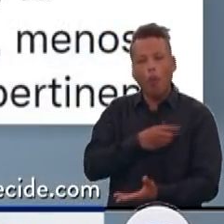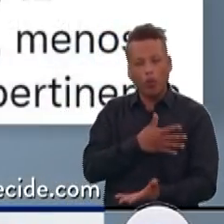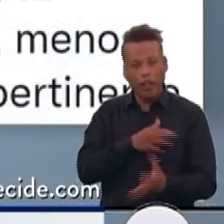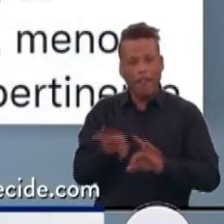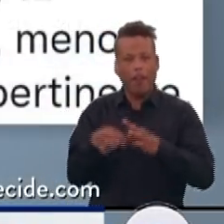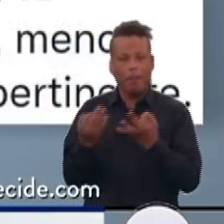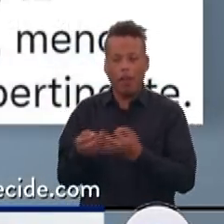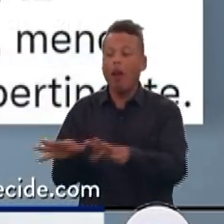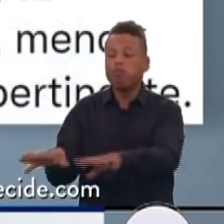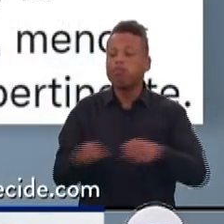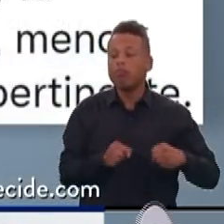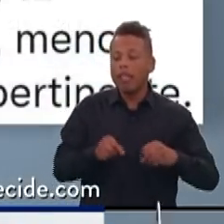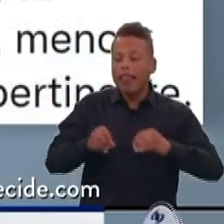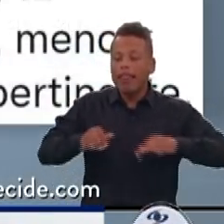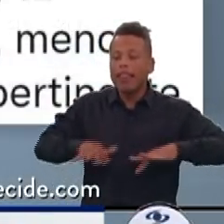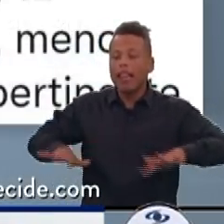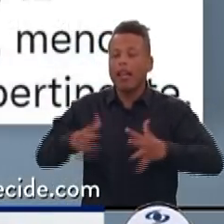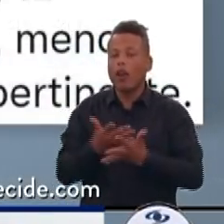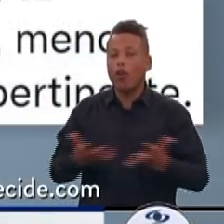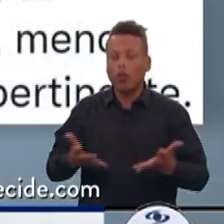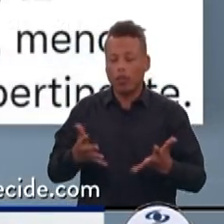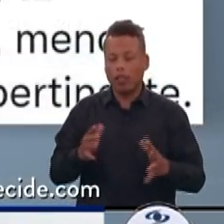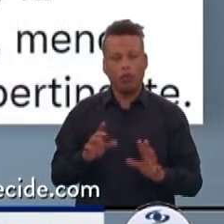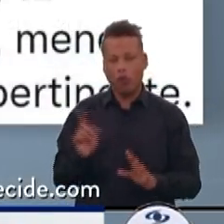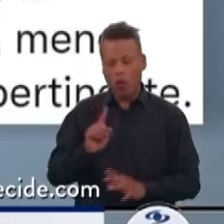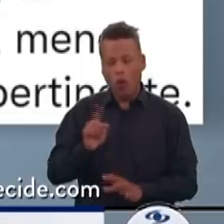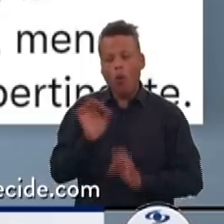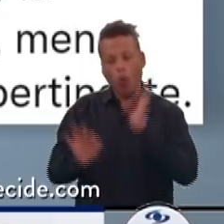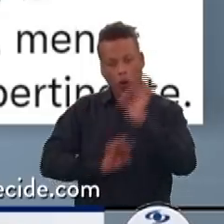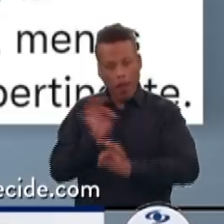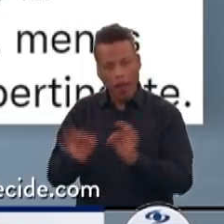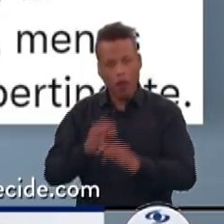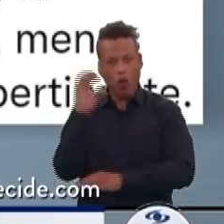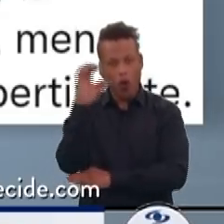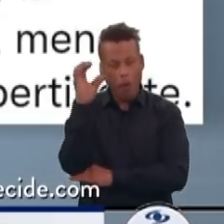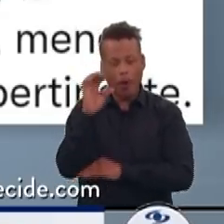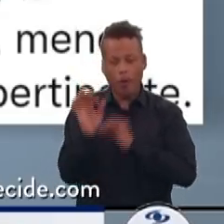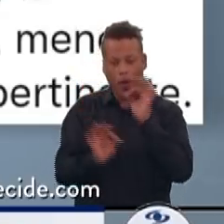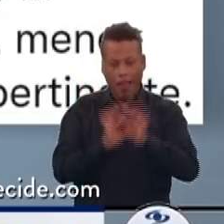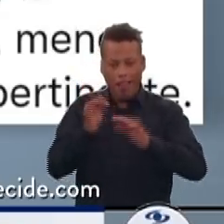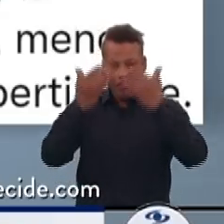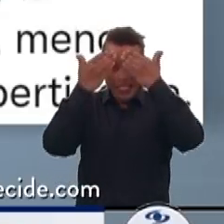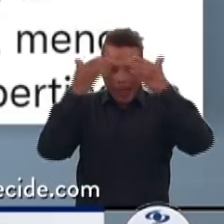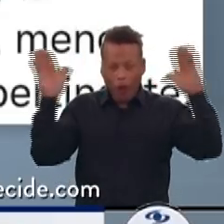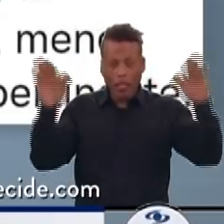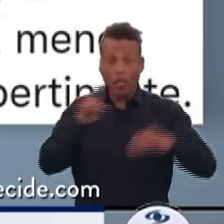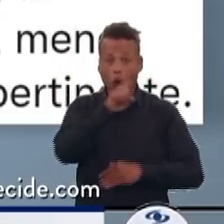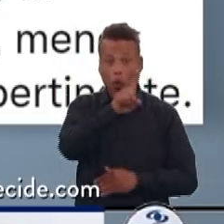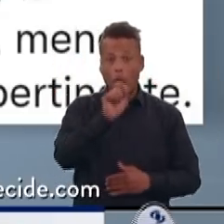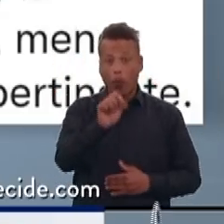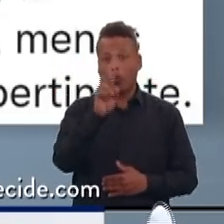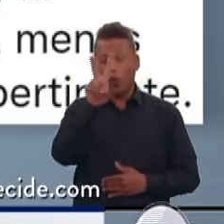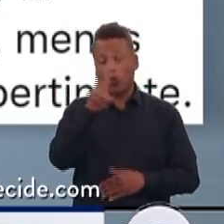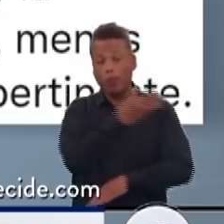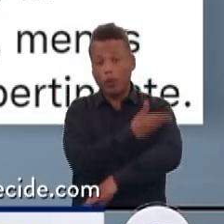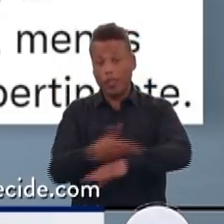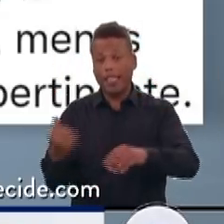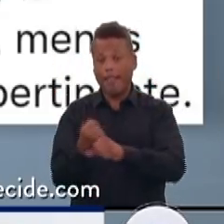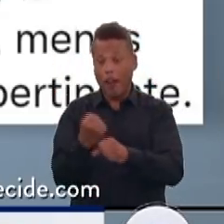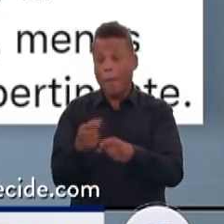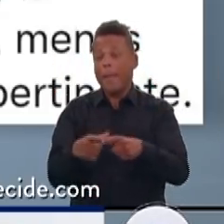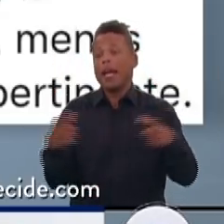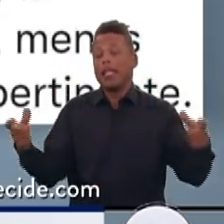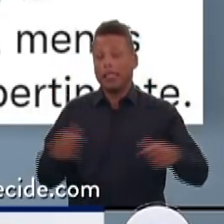ni atacando a las empresas y cuidando el país y la democracia. Serán 1.2 millones de trabajos, menos trámites para emprendedores